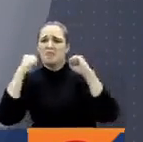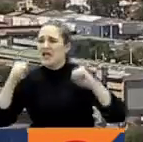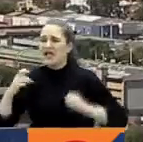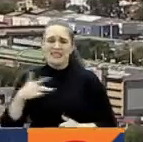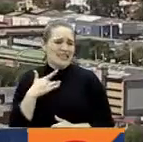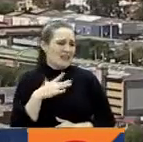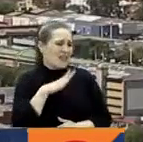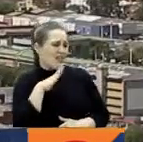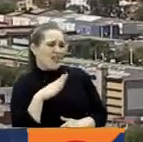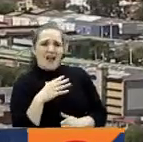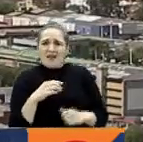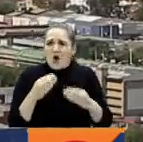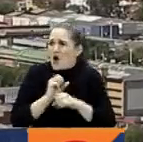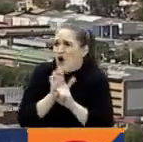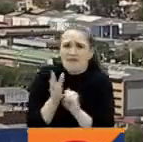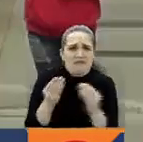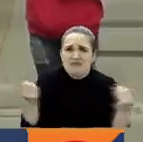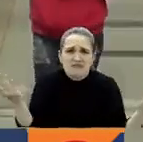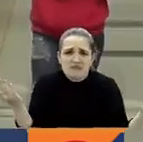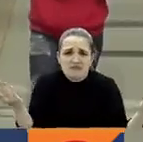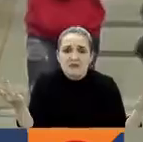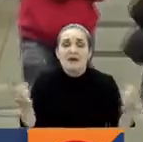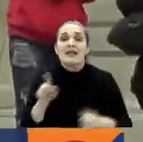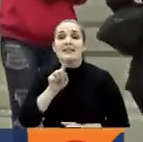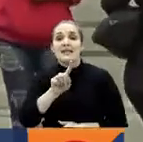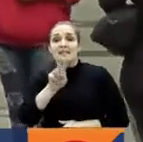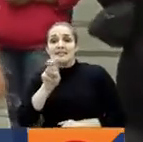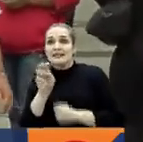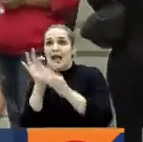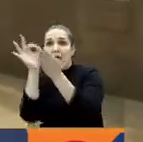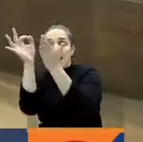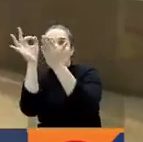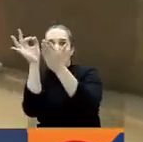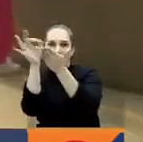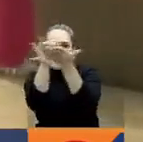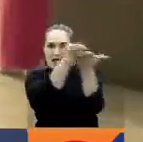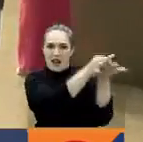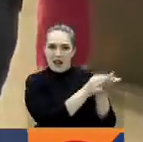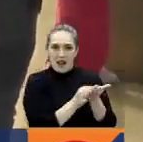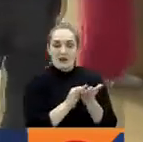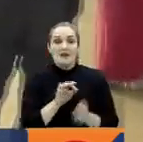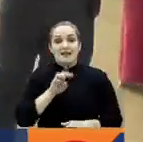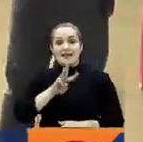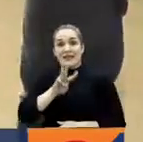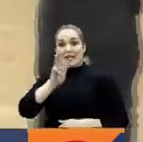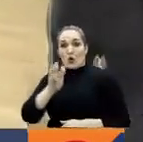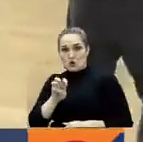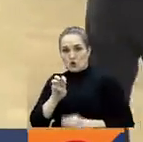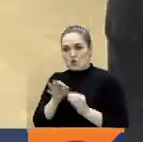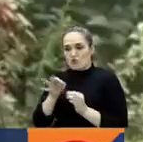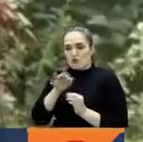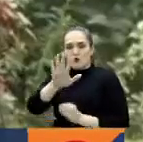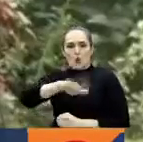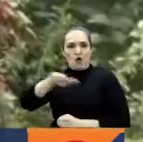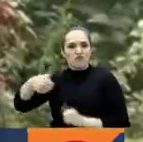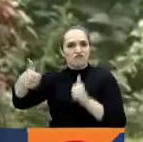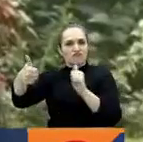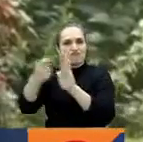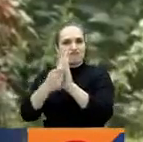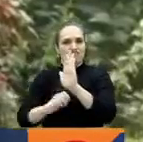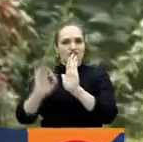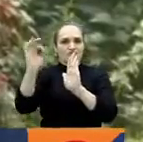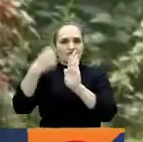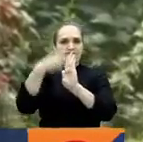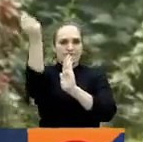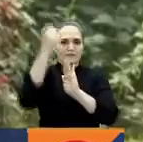el COVID. 17 capitales departamentales estarán cubiertas por la nueva medida. 38 municipios en Antioquia cumplen el requisito. Desde hoy ya